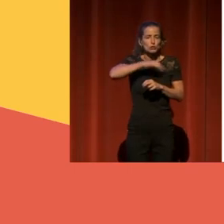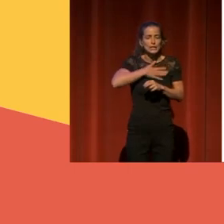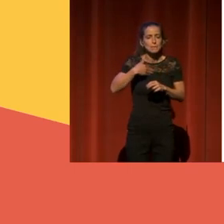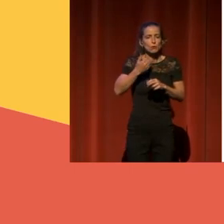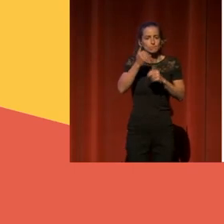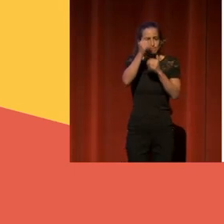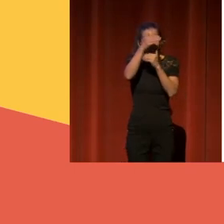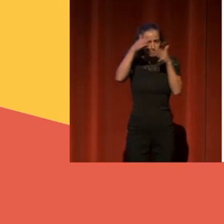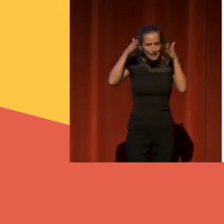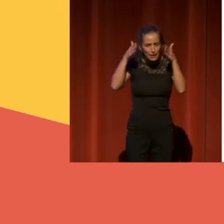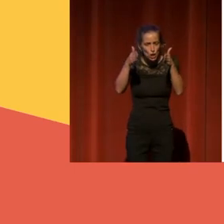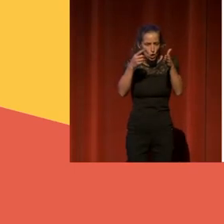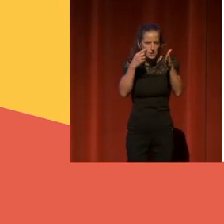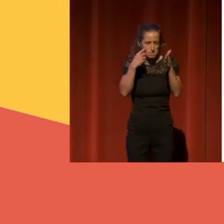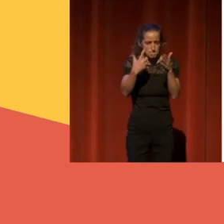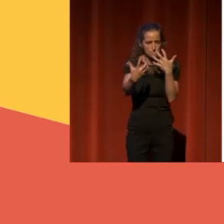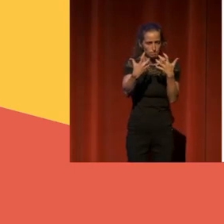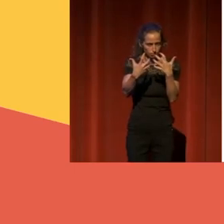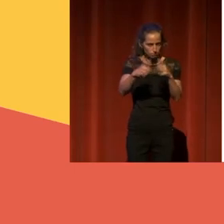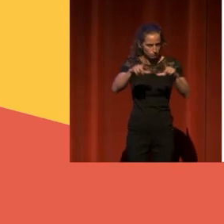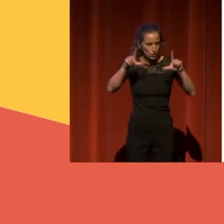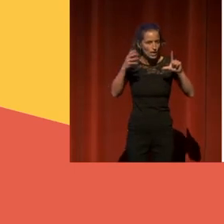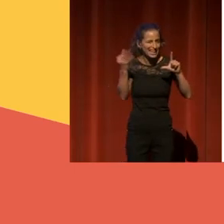comunidades lectoras que están